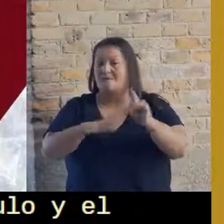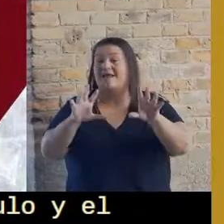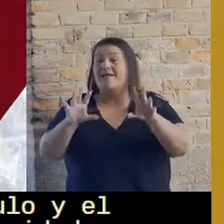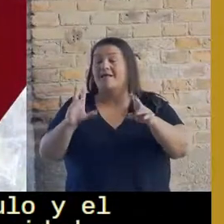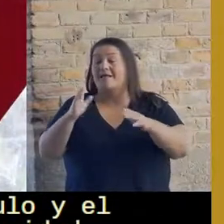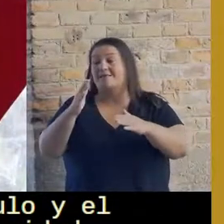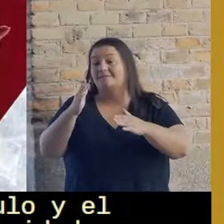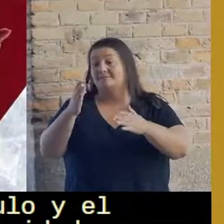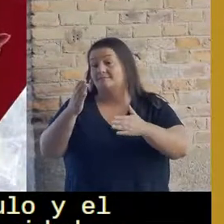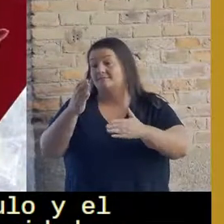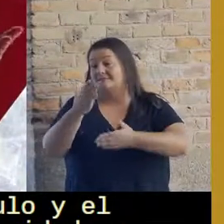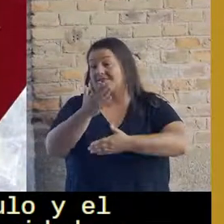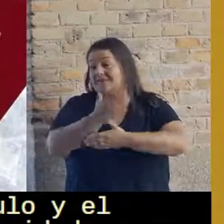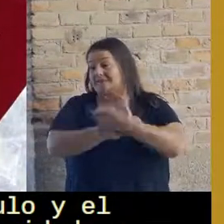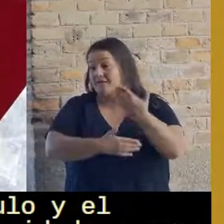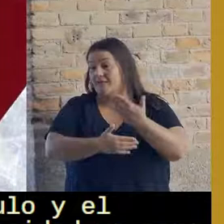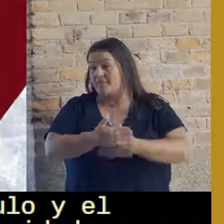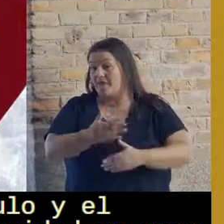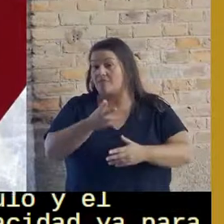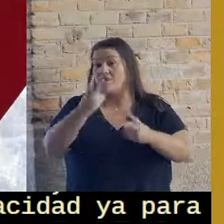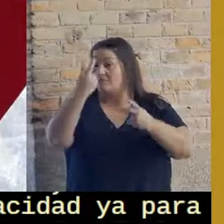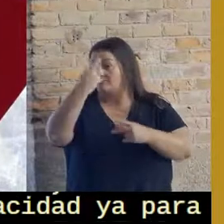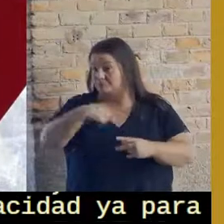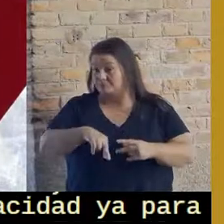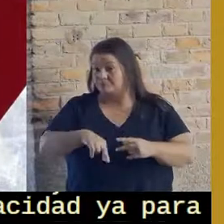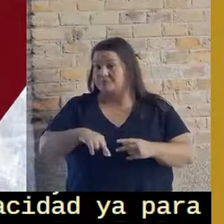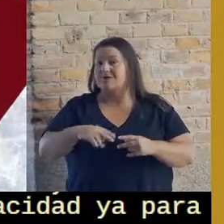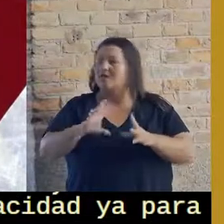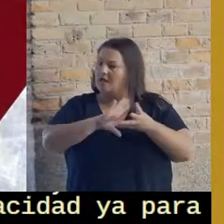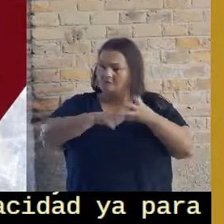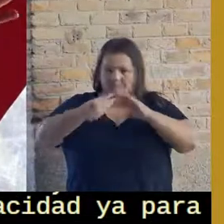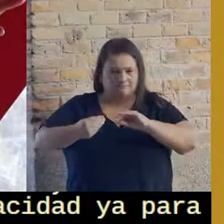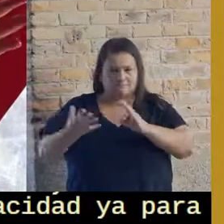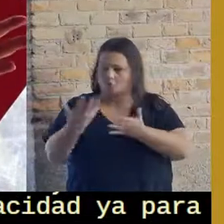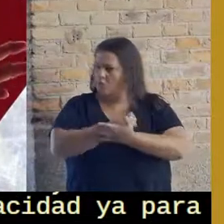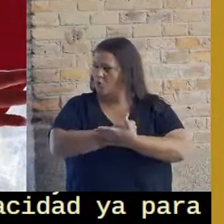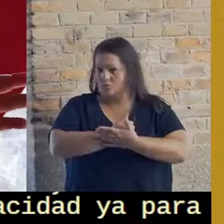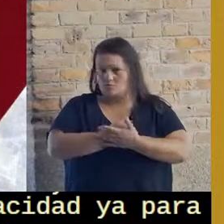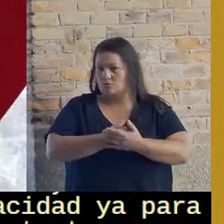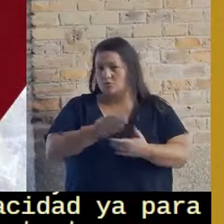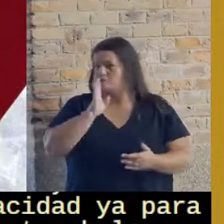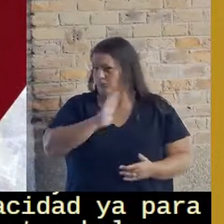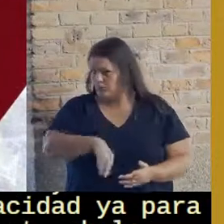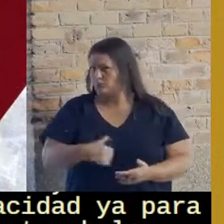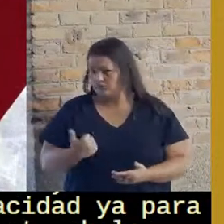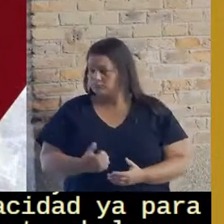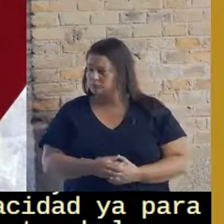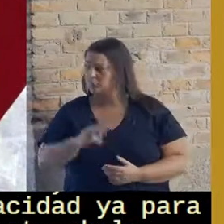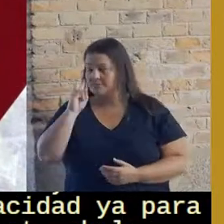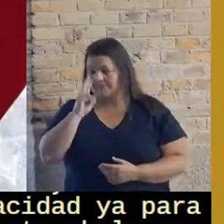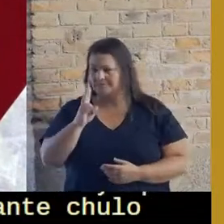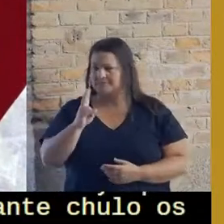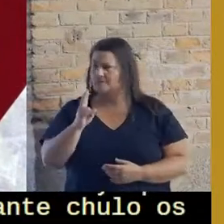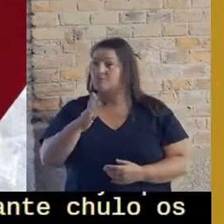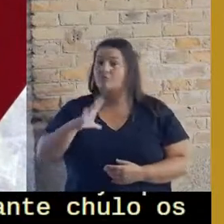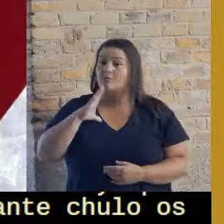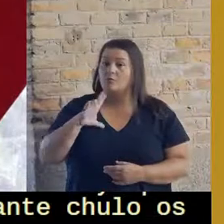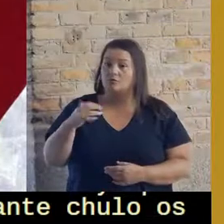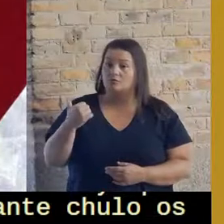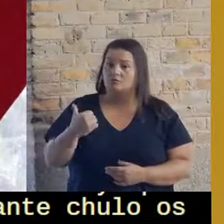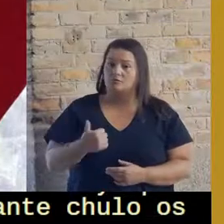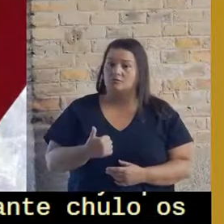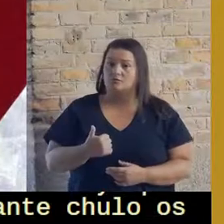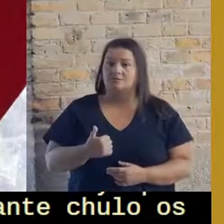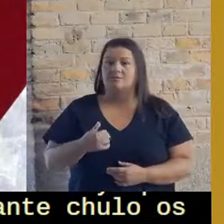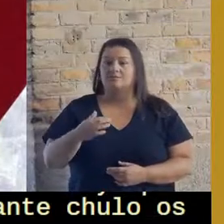discapacidad ya para la ceguera también está todo vamos que está bastante chulo os lo me ponéis el